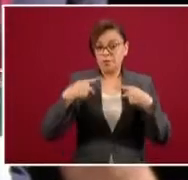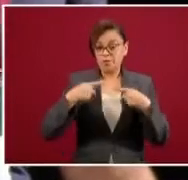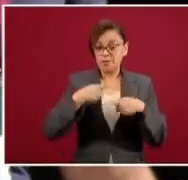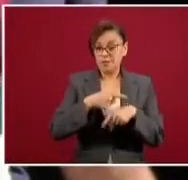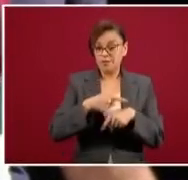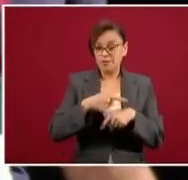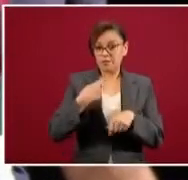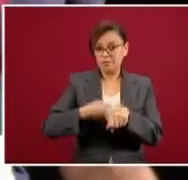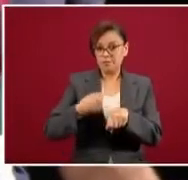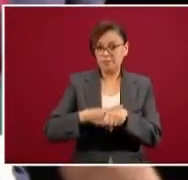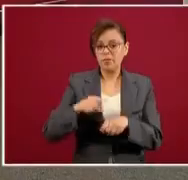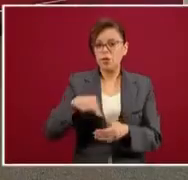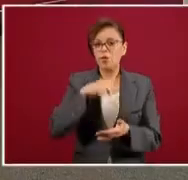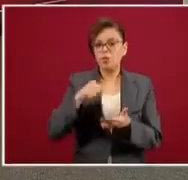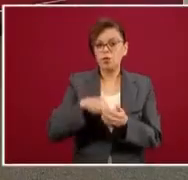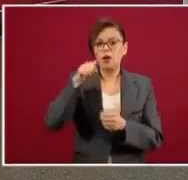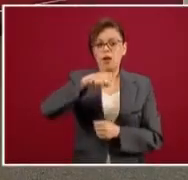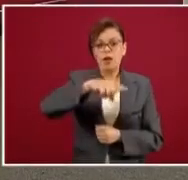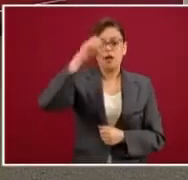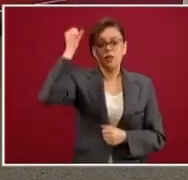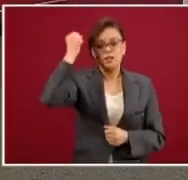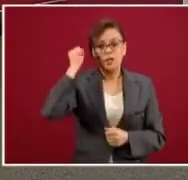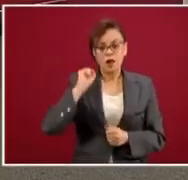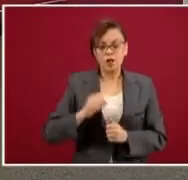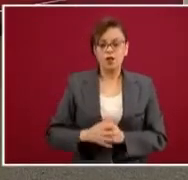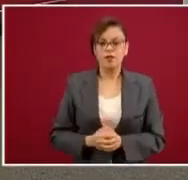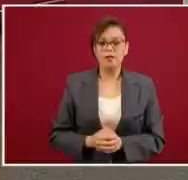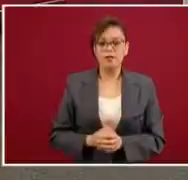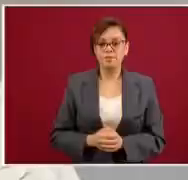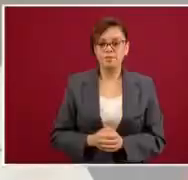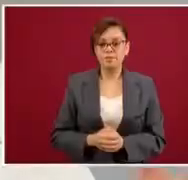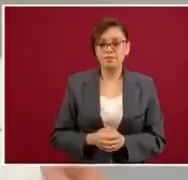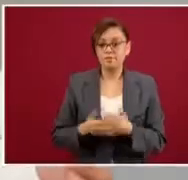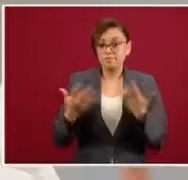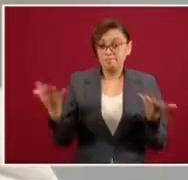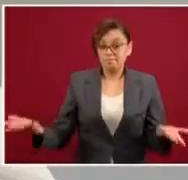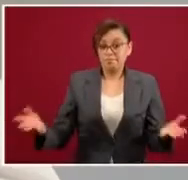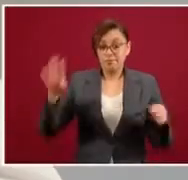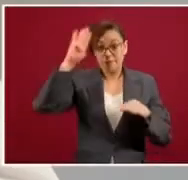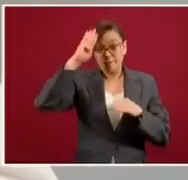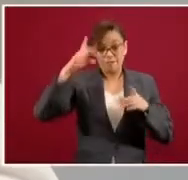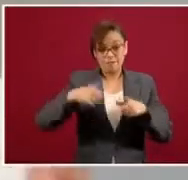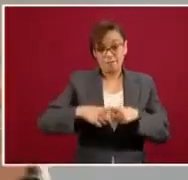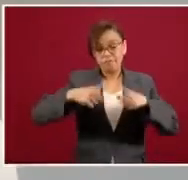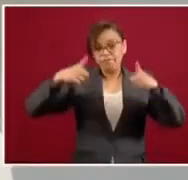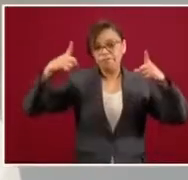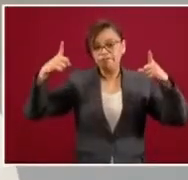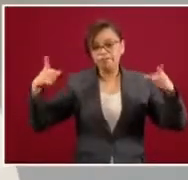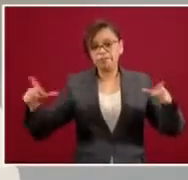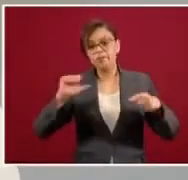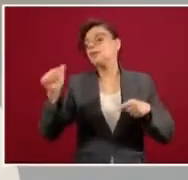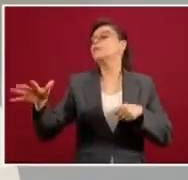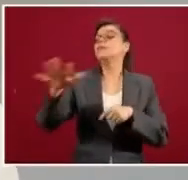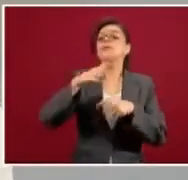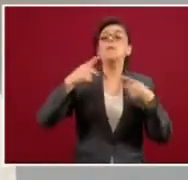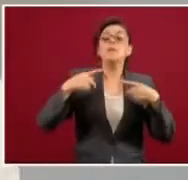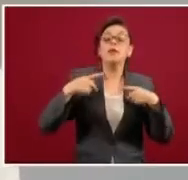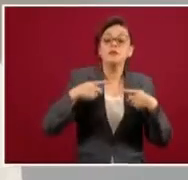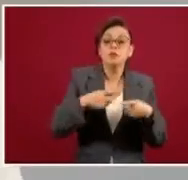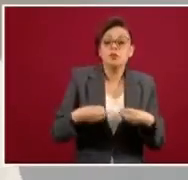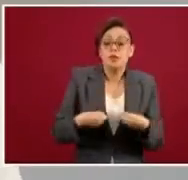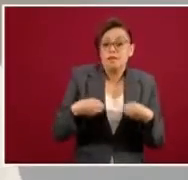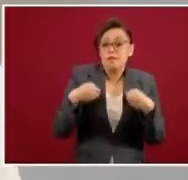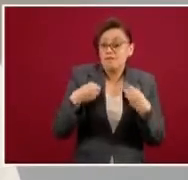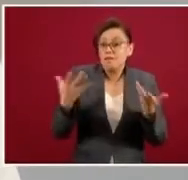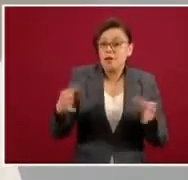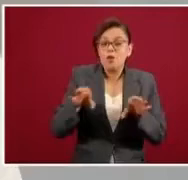Entonces, volvemos a hacer el mismo exhorto. Para fines de un fenómeno masivo, poblacional, tiene poca utilidad conocer